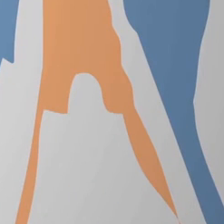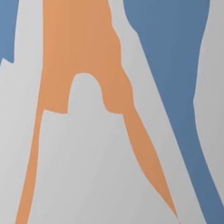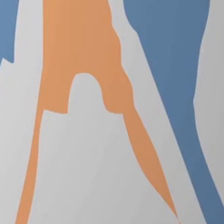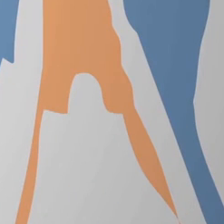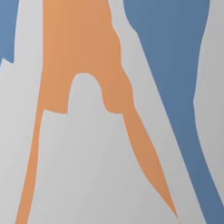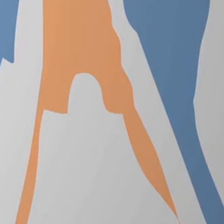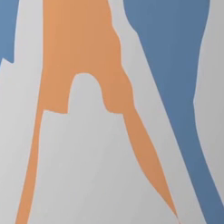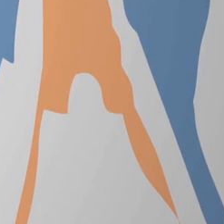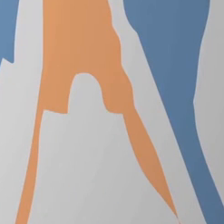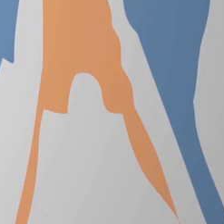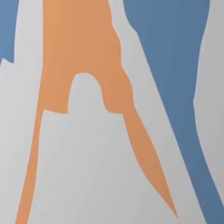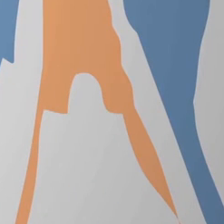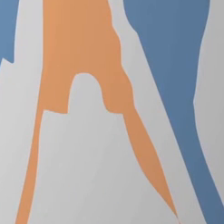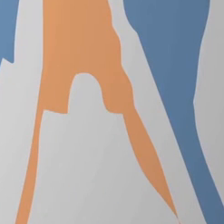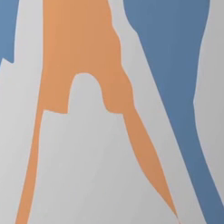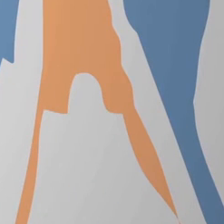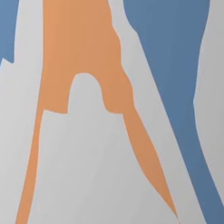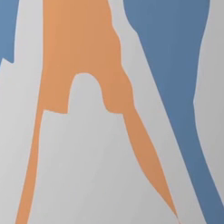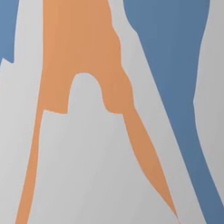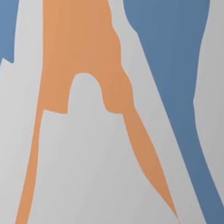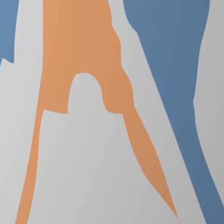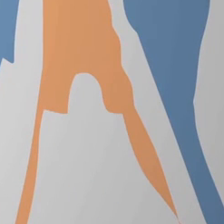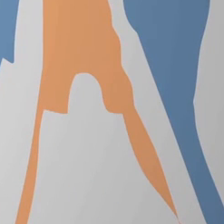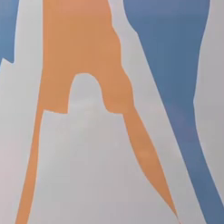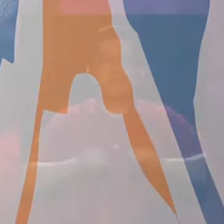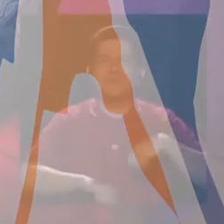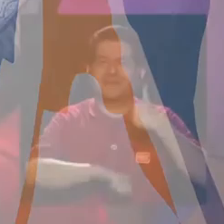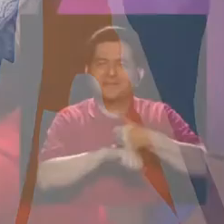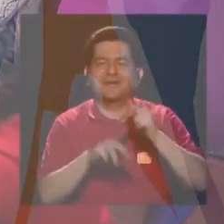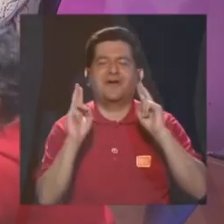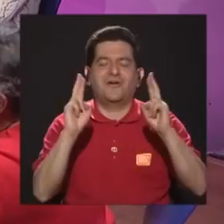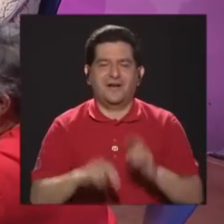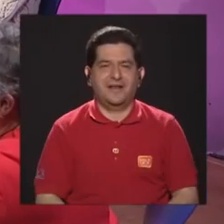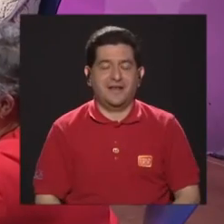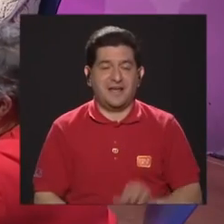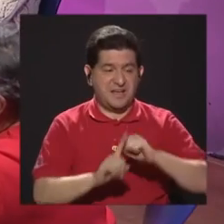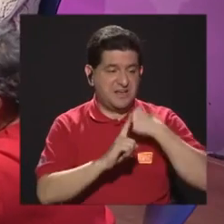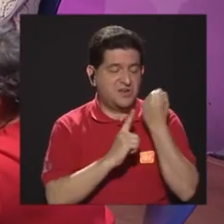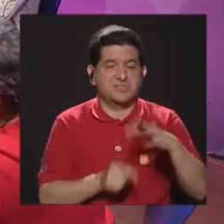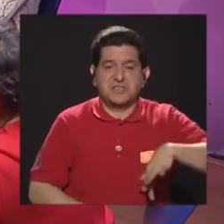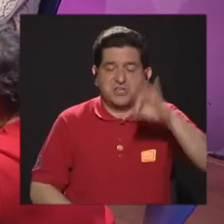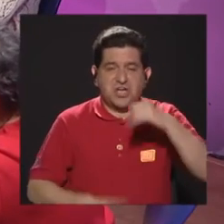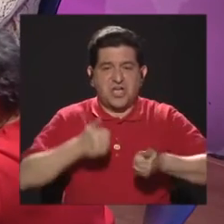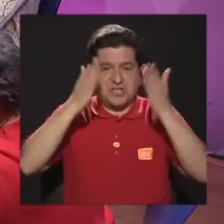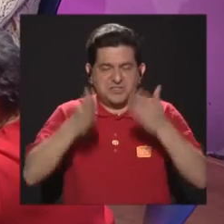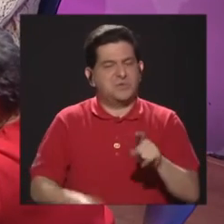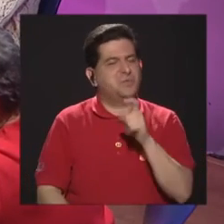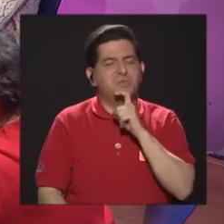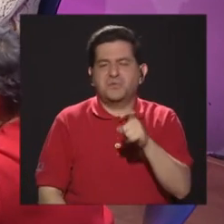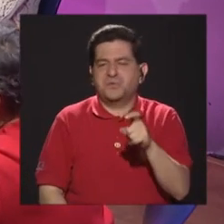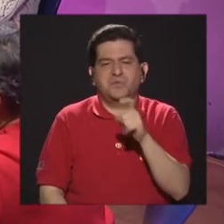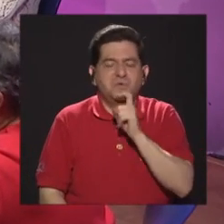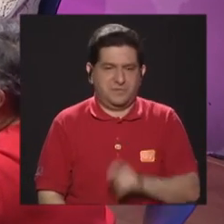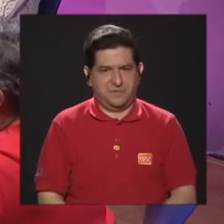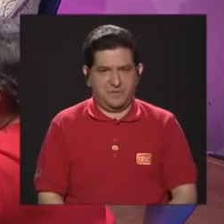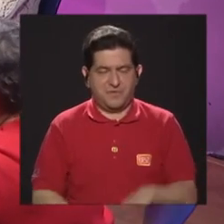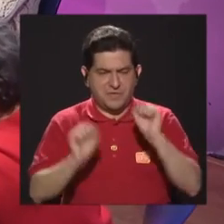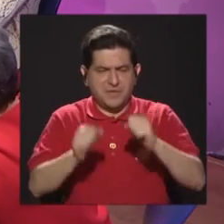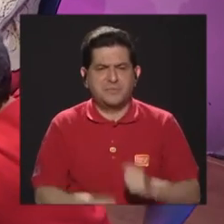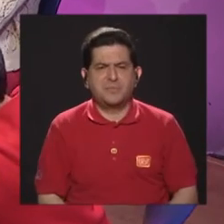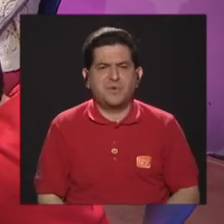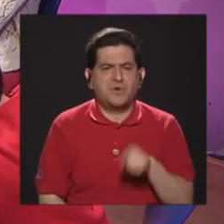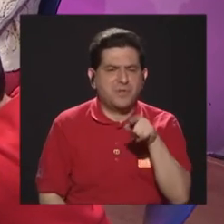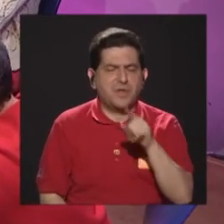Pero voy a leer algunas preguntas antes de darle la palabra. En general, nuestra sociedad, una vez que elige a los candidatos, cuesta que se le lleve el ritmo de